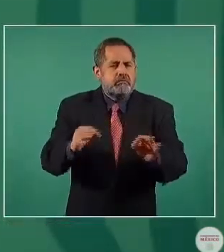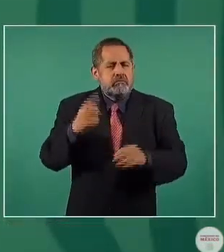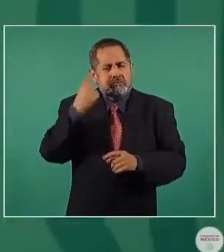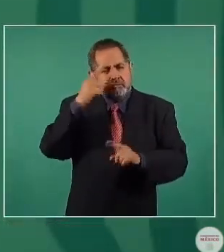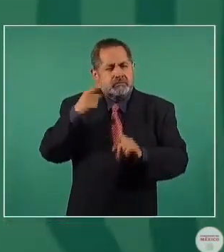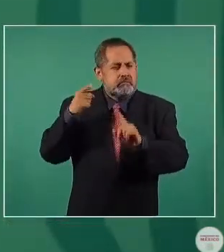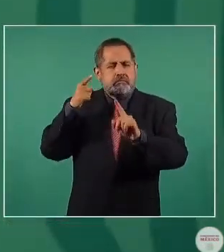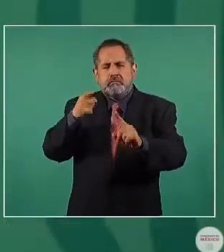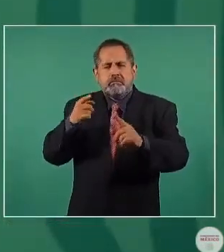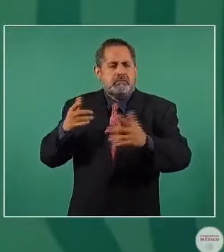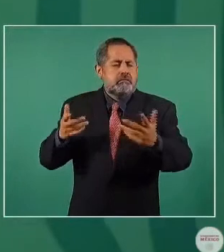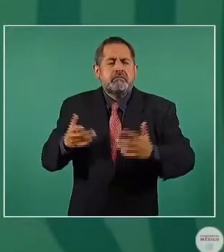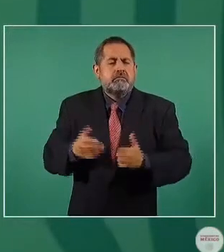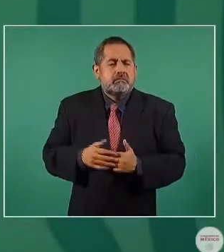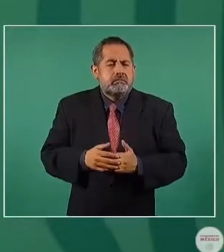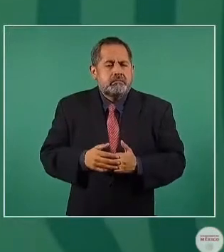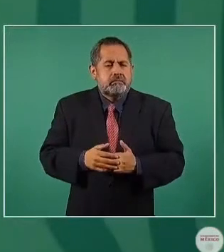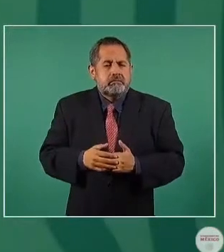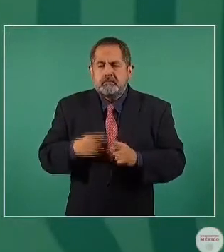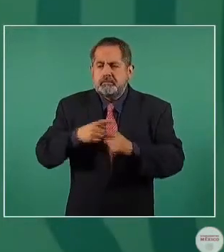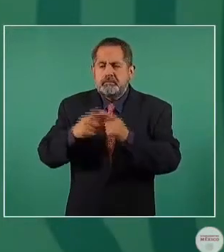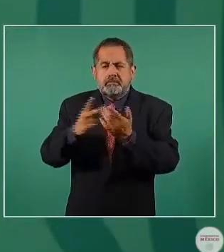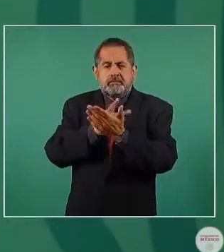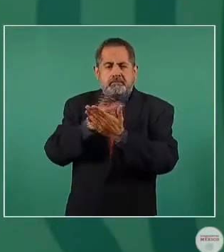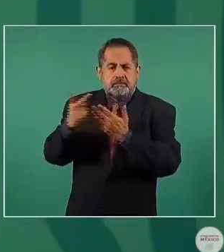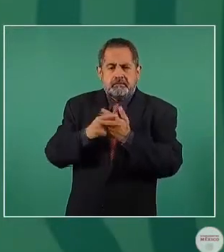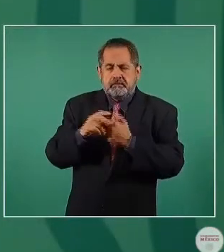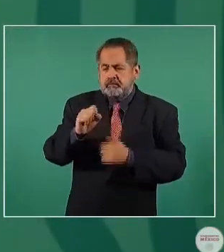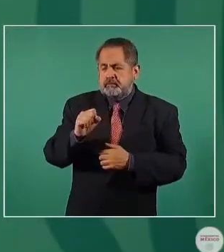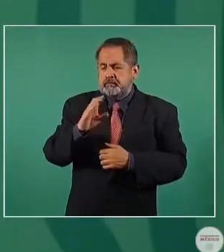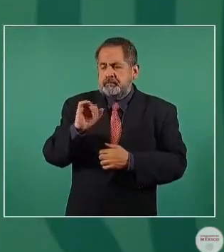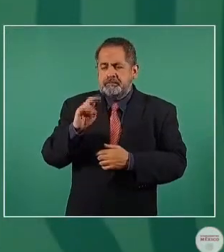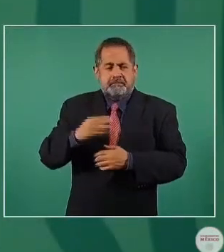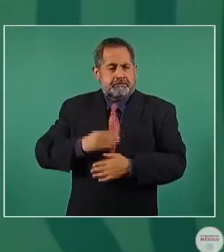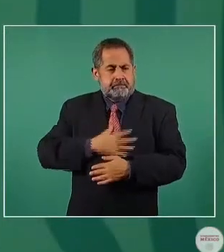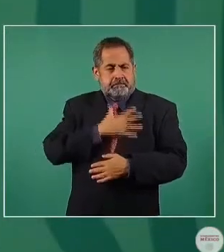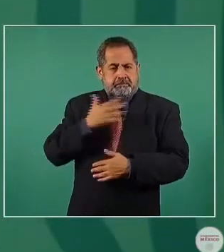para todos los programas de bienestar,